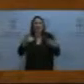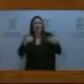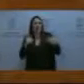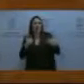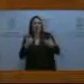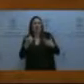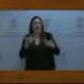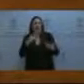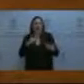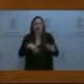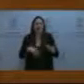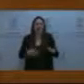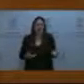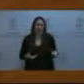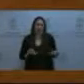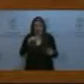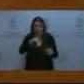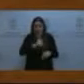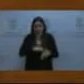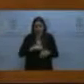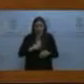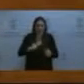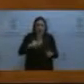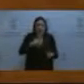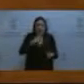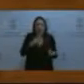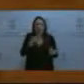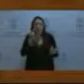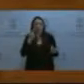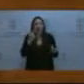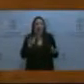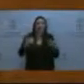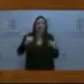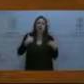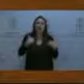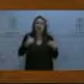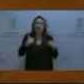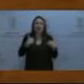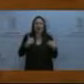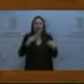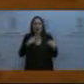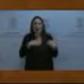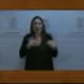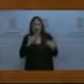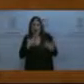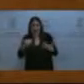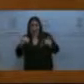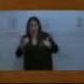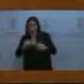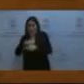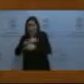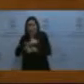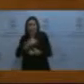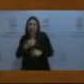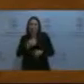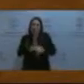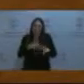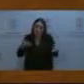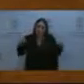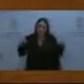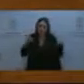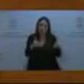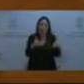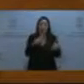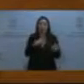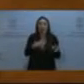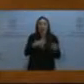el tiempo en esta Junta General, para abordar cuestiones competenciales nacionales, tiempo que deberíamos estar utilizando en el Principado de Asturias para